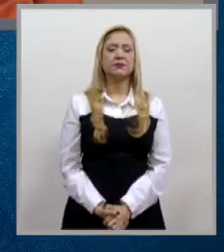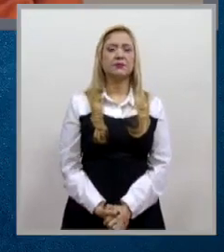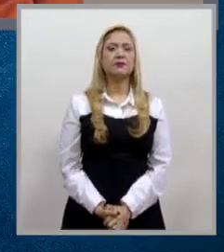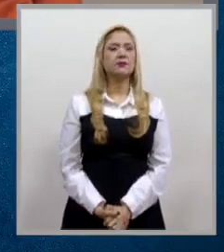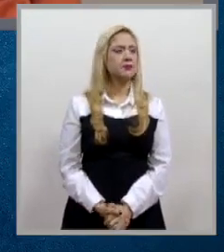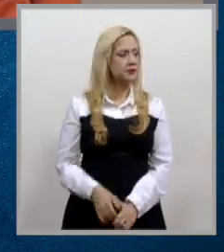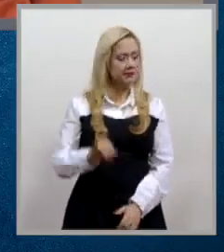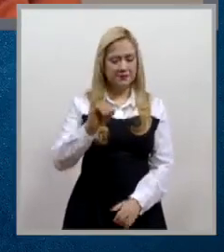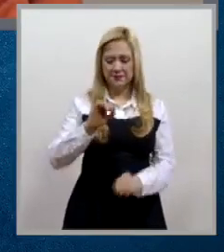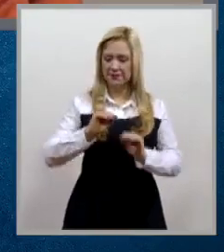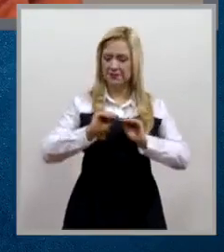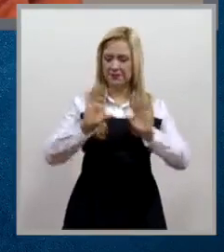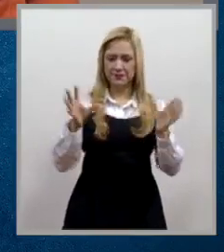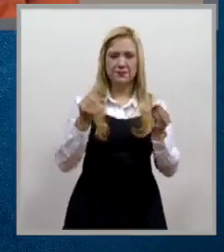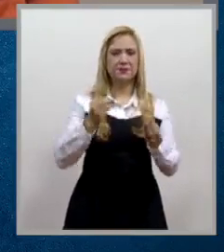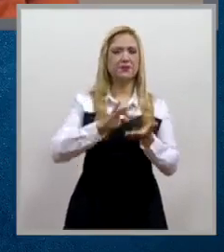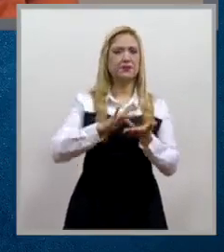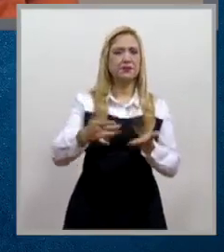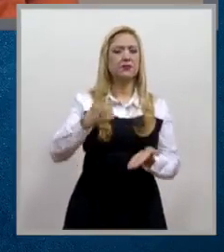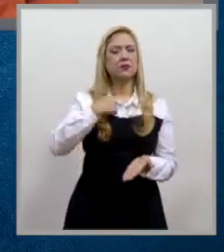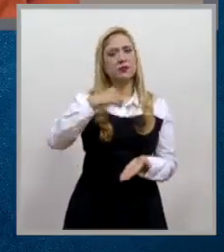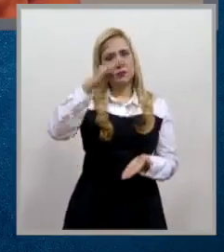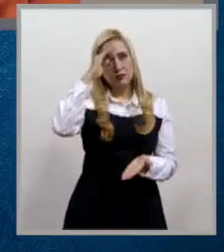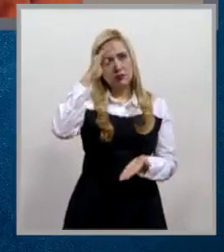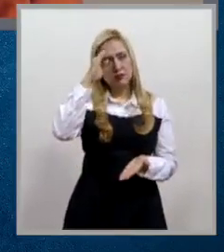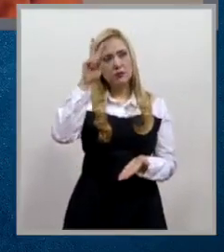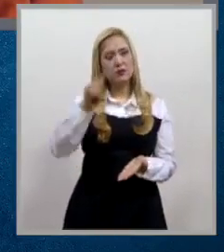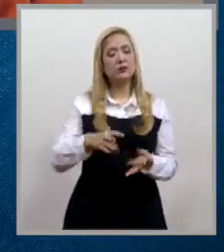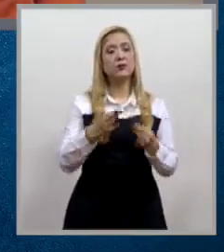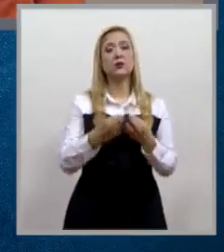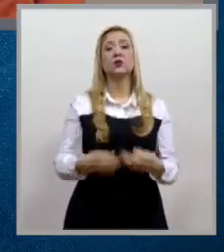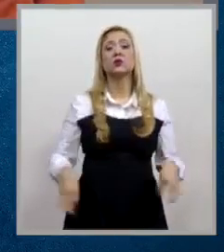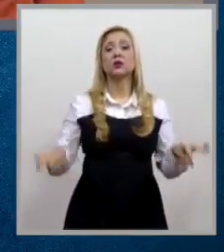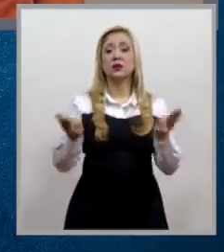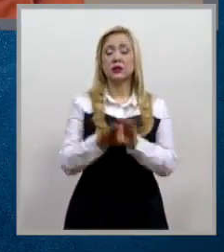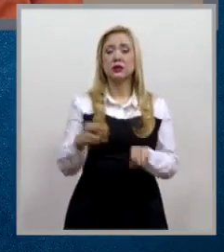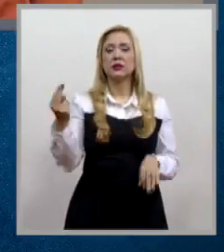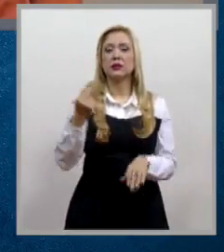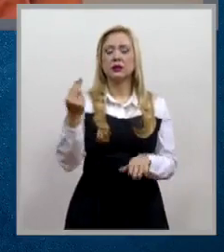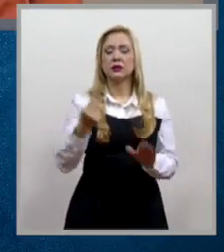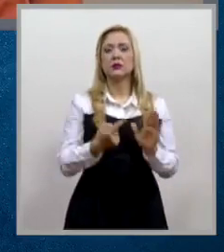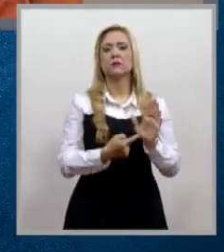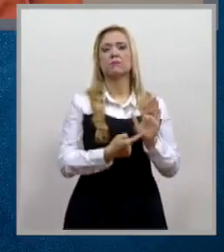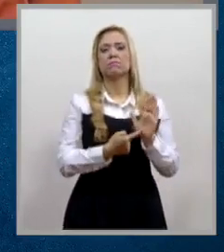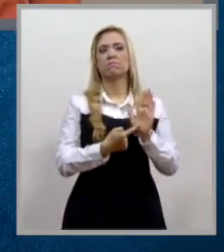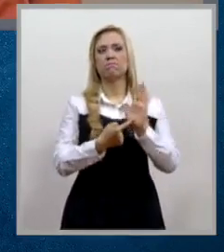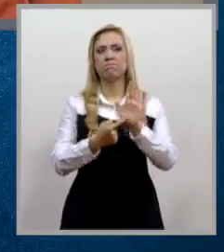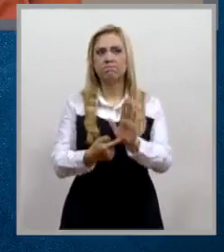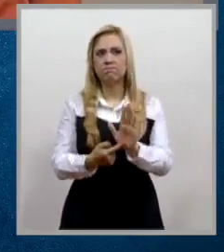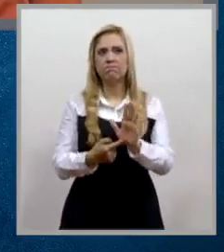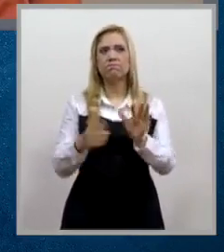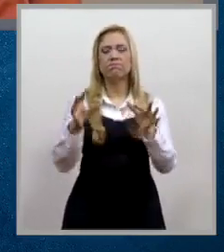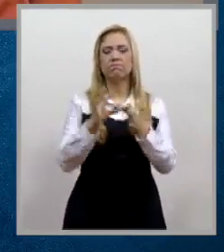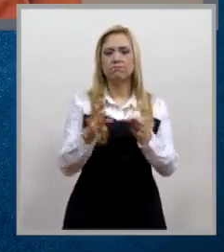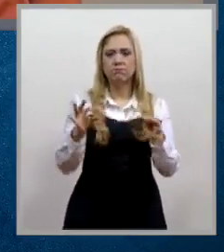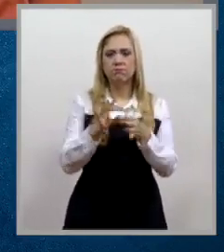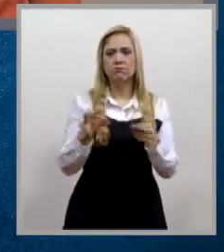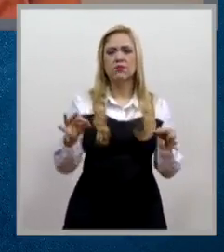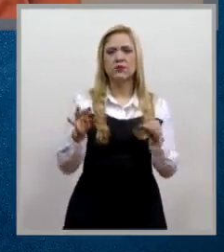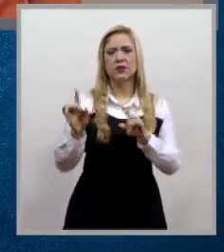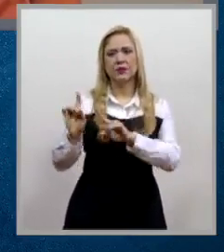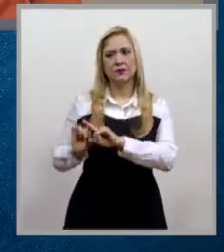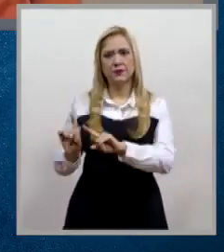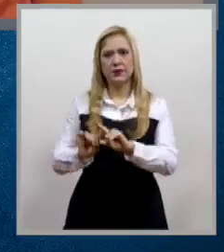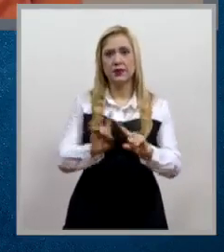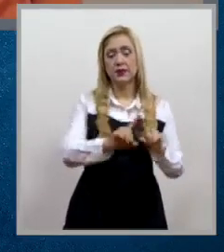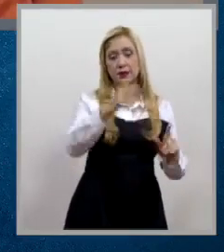Sin duda, muchas gracias y me parece muy pertinente que estemos haciendo, digamos, este recorrido también entre las modalidades